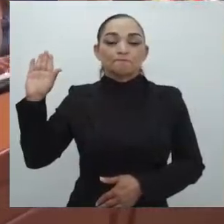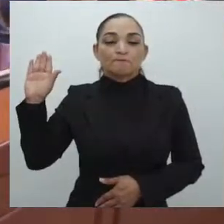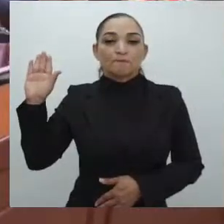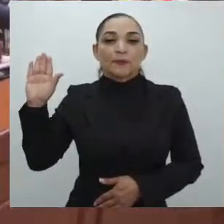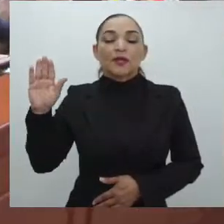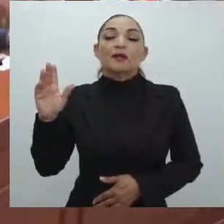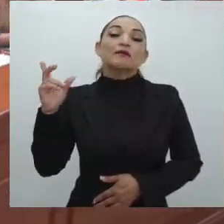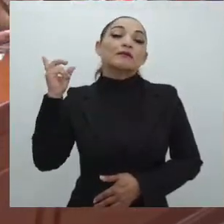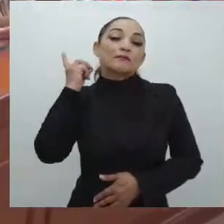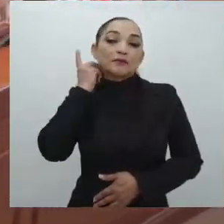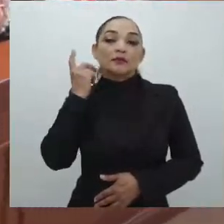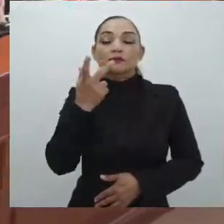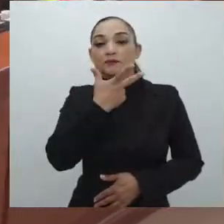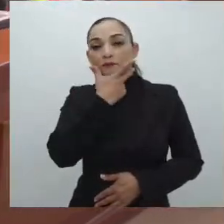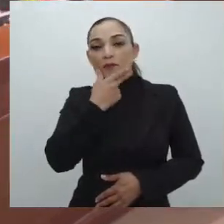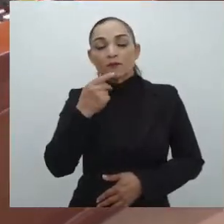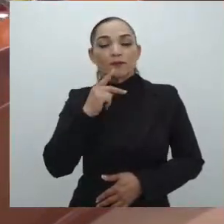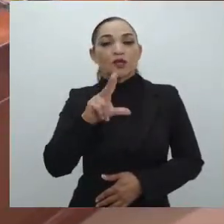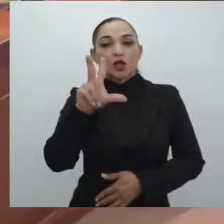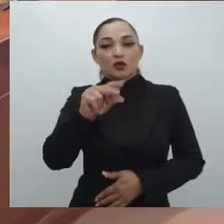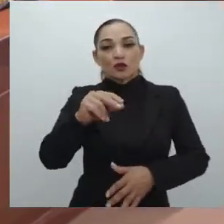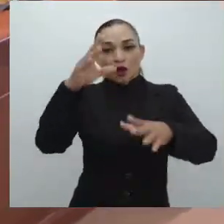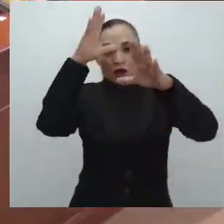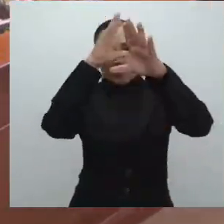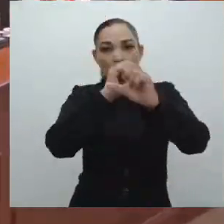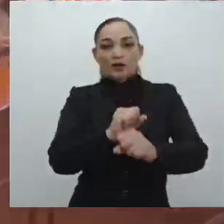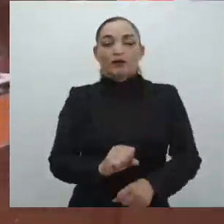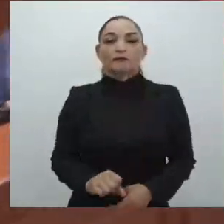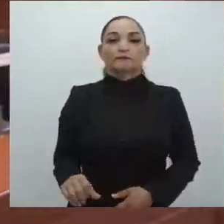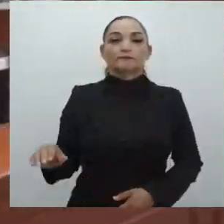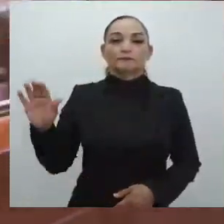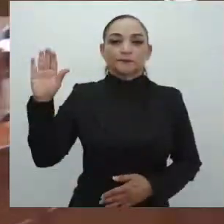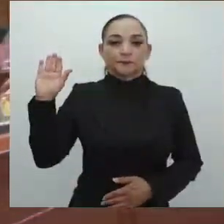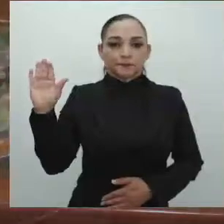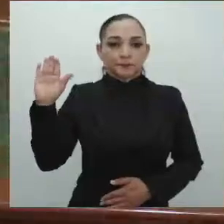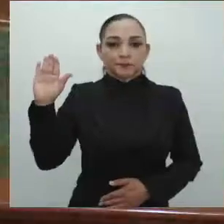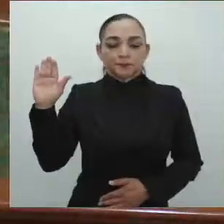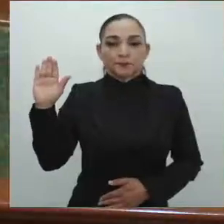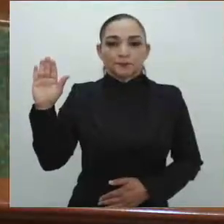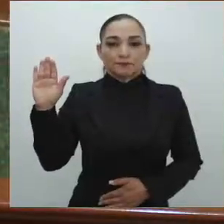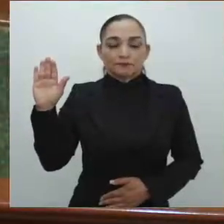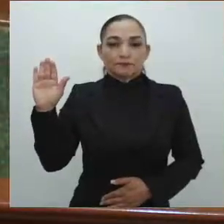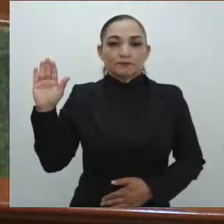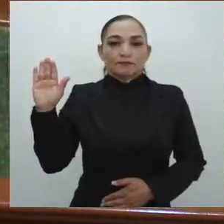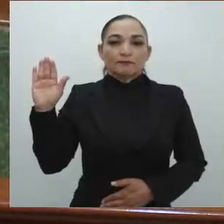Las diputadas y los diputados que estén por la negativa, manifiéstenlo, por favor.